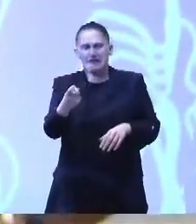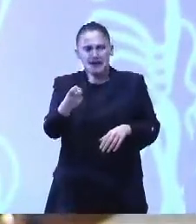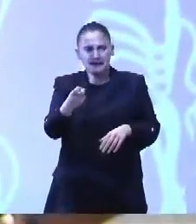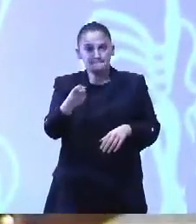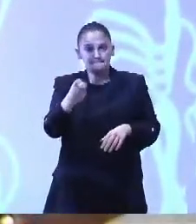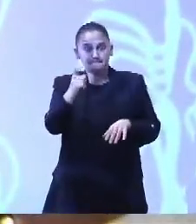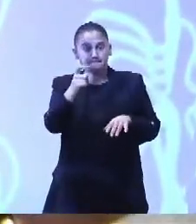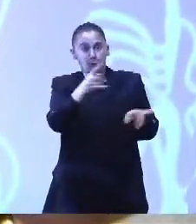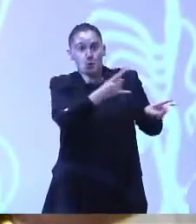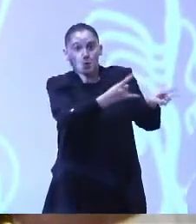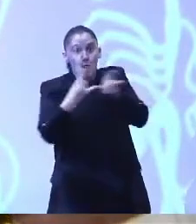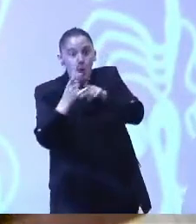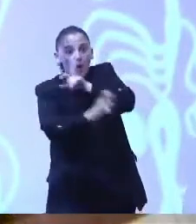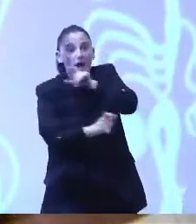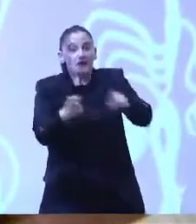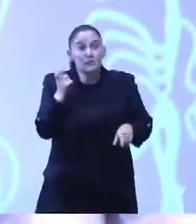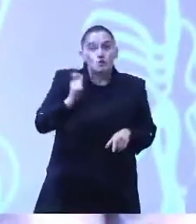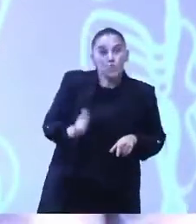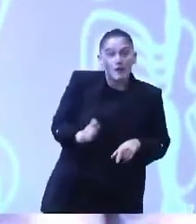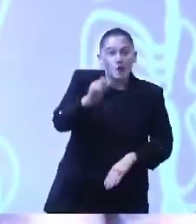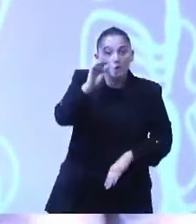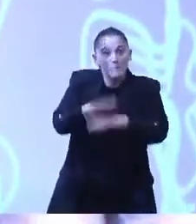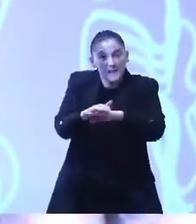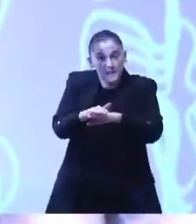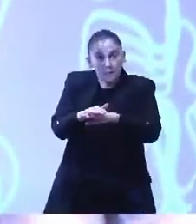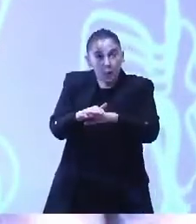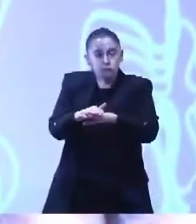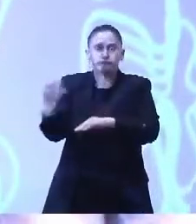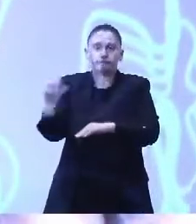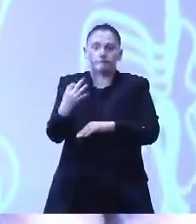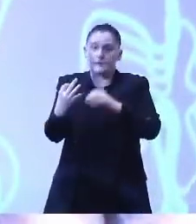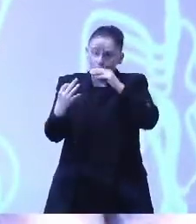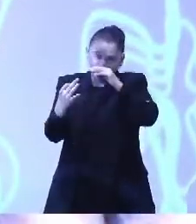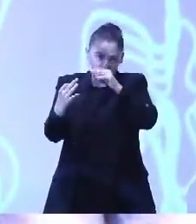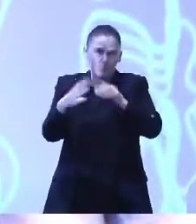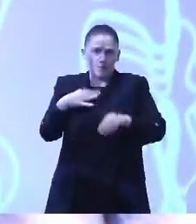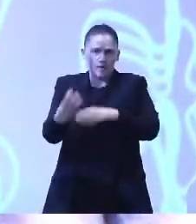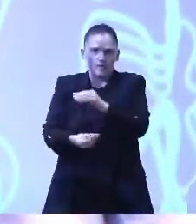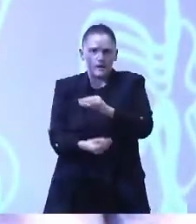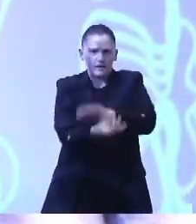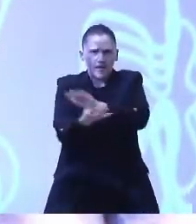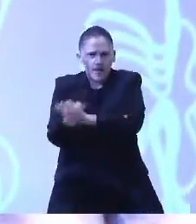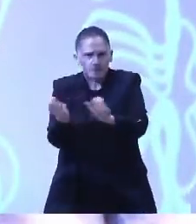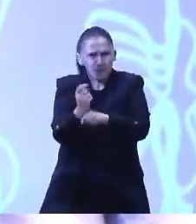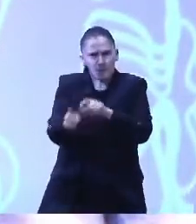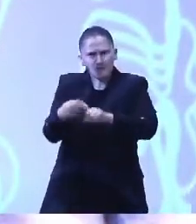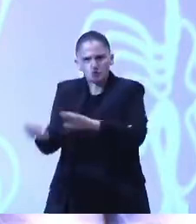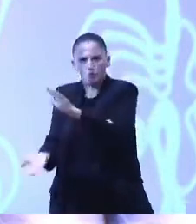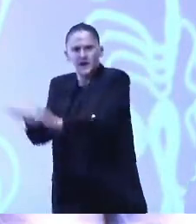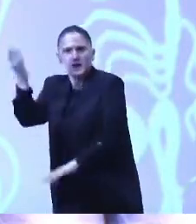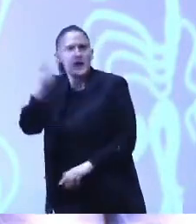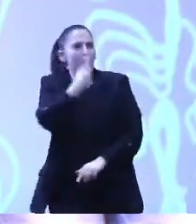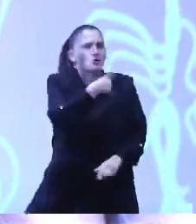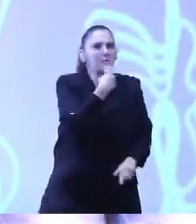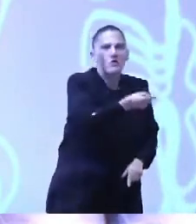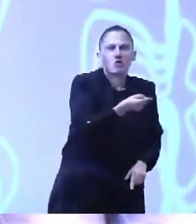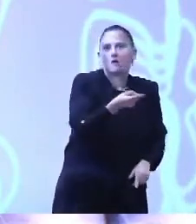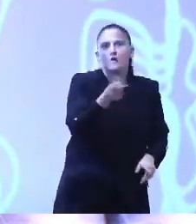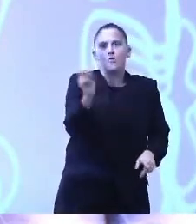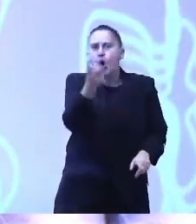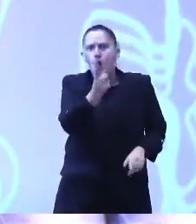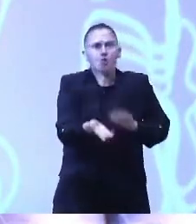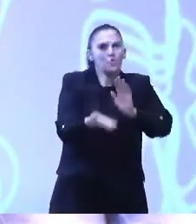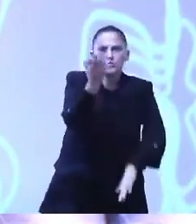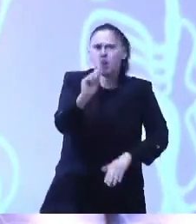convencer también a la gente de que el salario mínimo interprofesional era absolutamente compatible con la creación de empleo. Nos decía la derecha, no subáis el salario